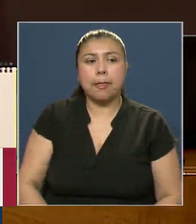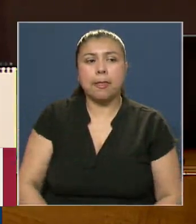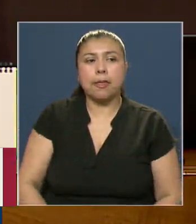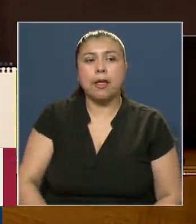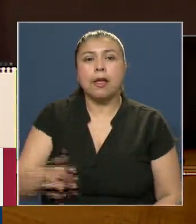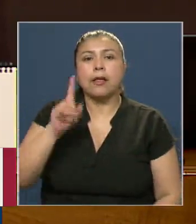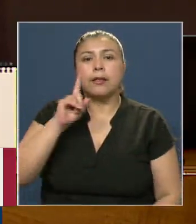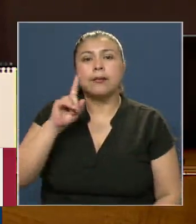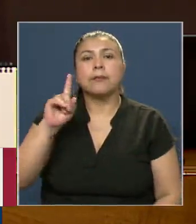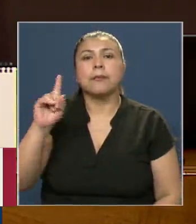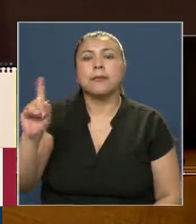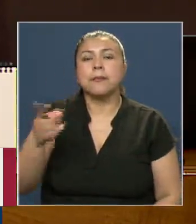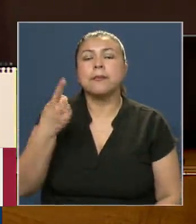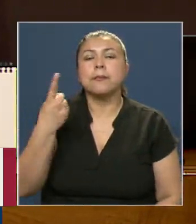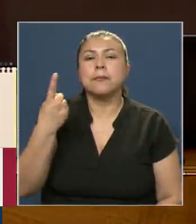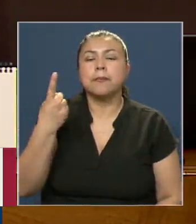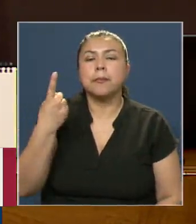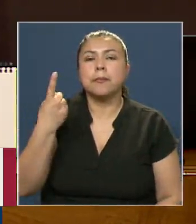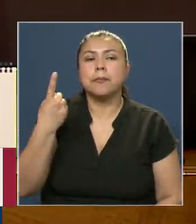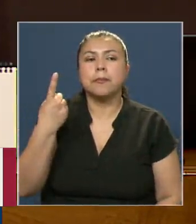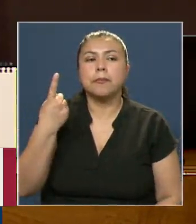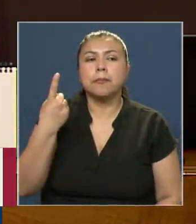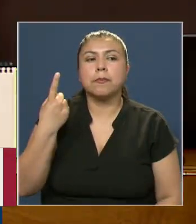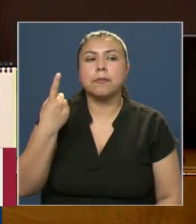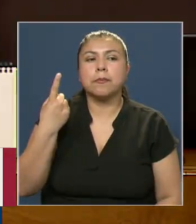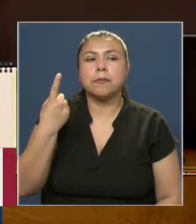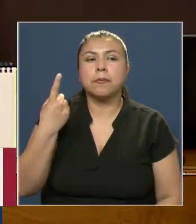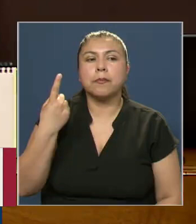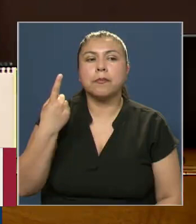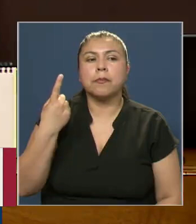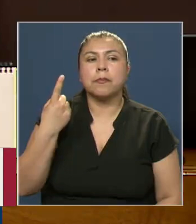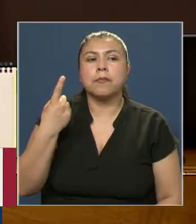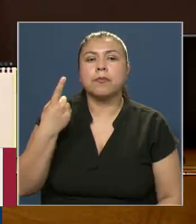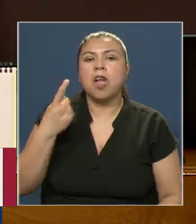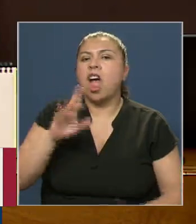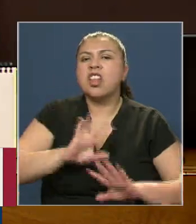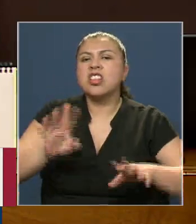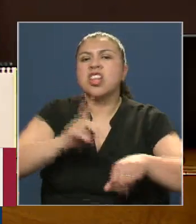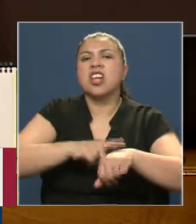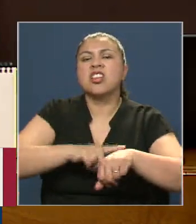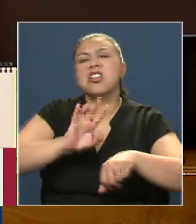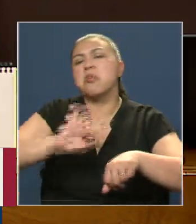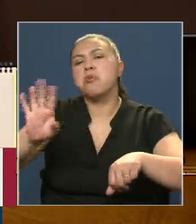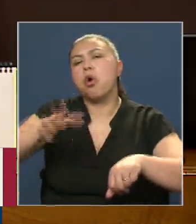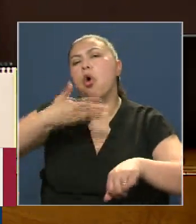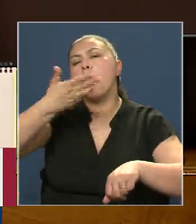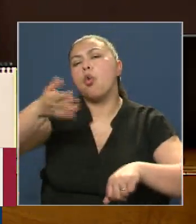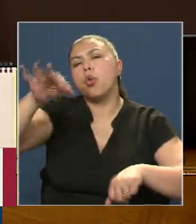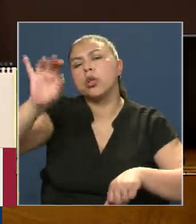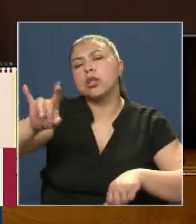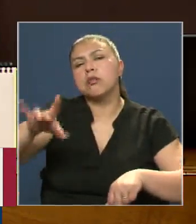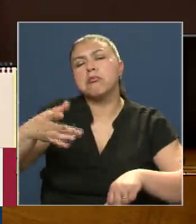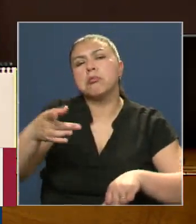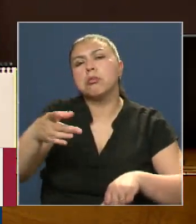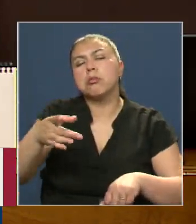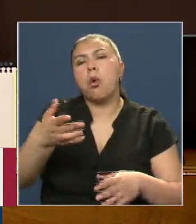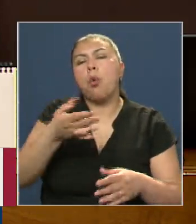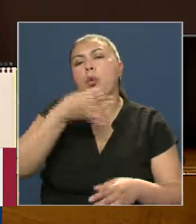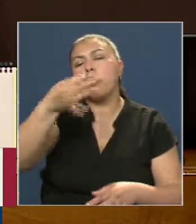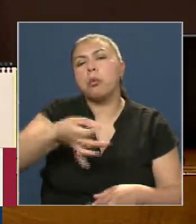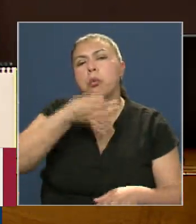tengo en primer lugar, entonces, sin definición de tiempo, por lo tanto, usted lo define,